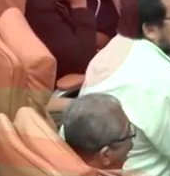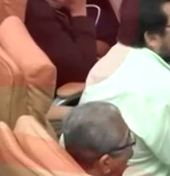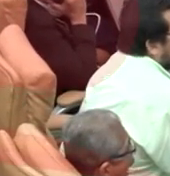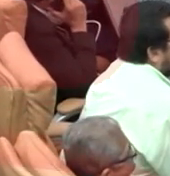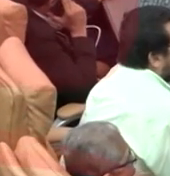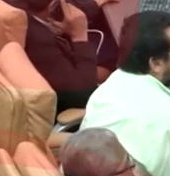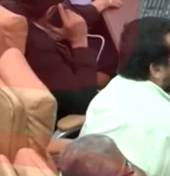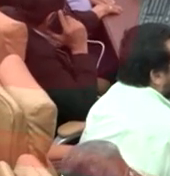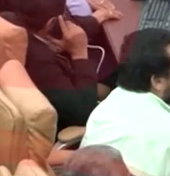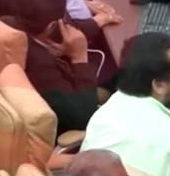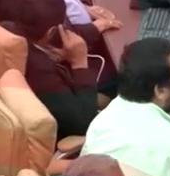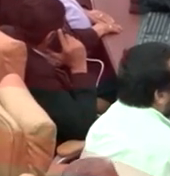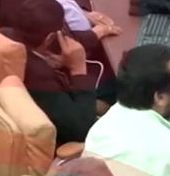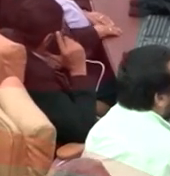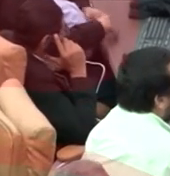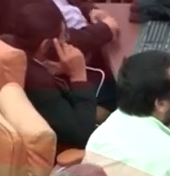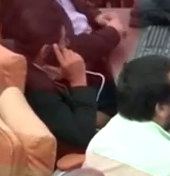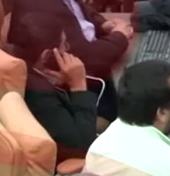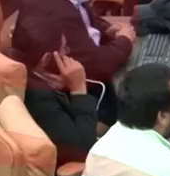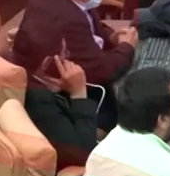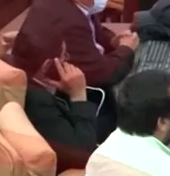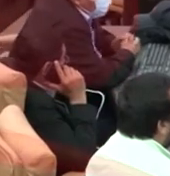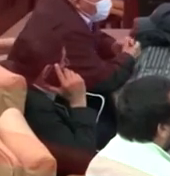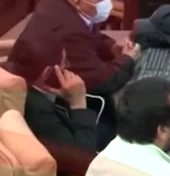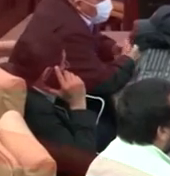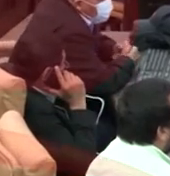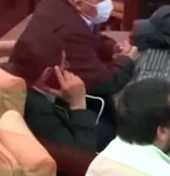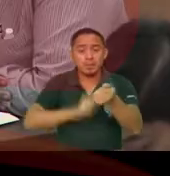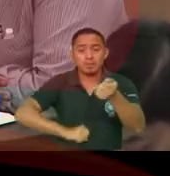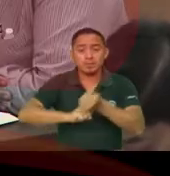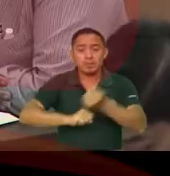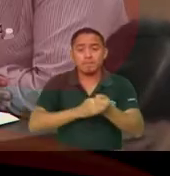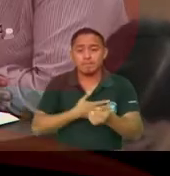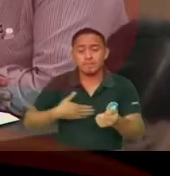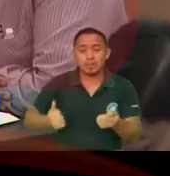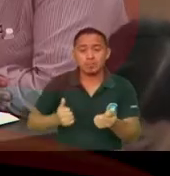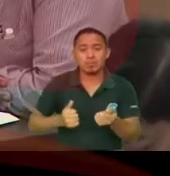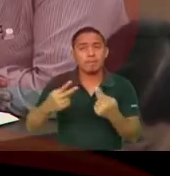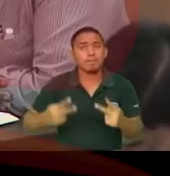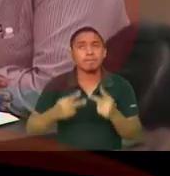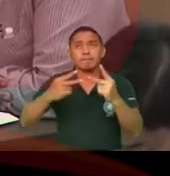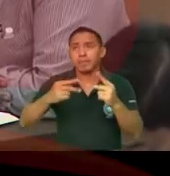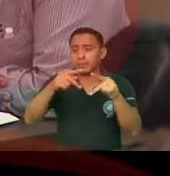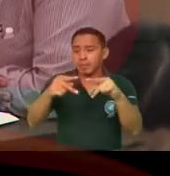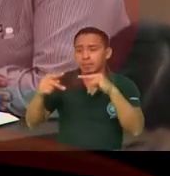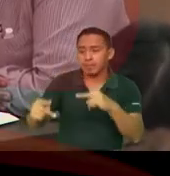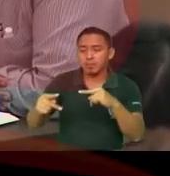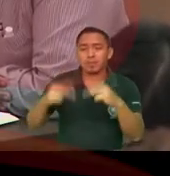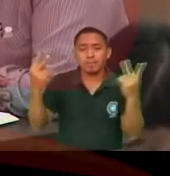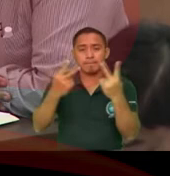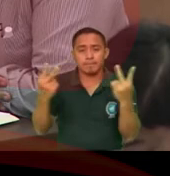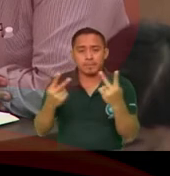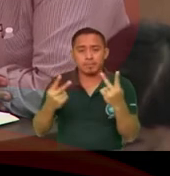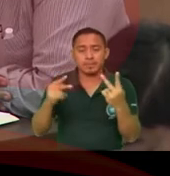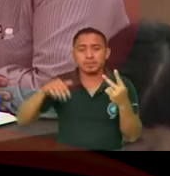Desarrollo Económico Árabe, ya que contribuirá a mejorar las condiciones de vida de los habitantes